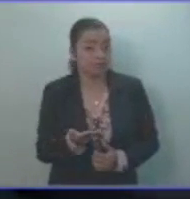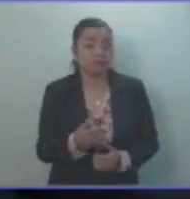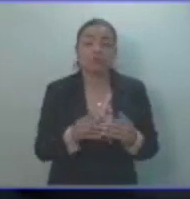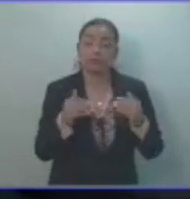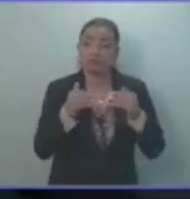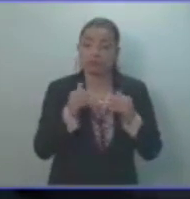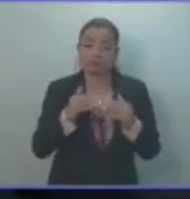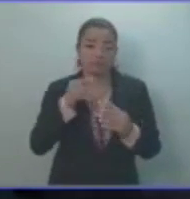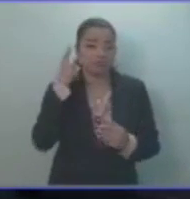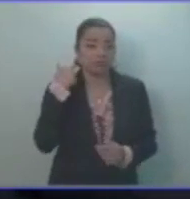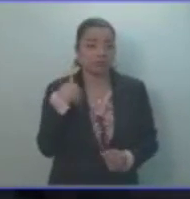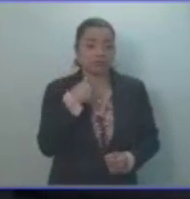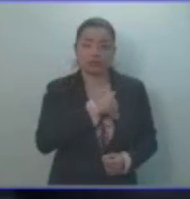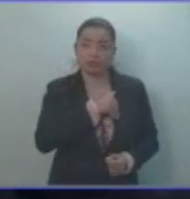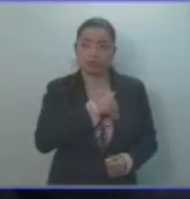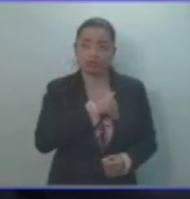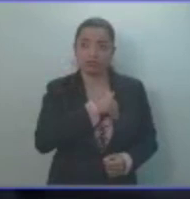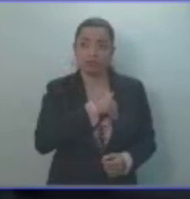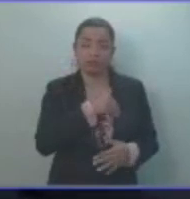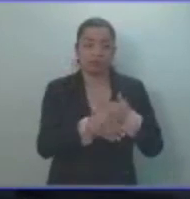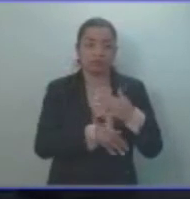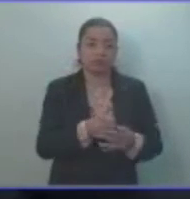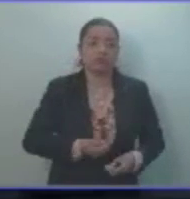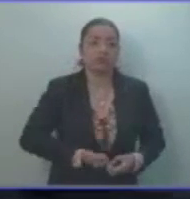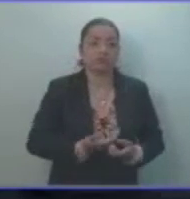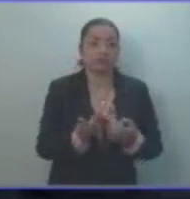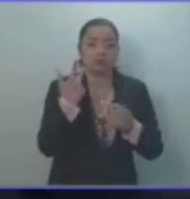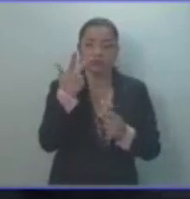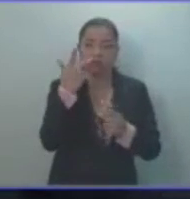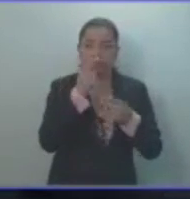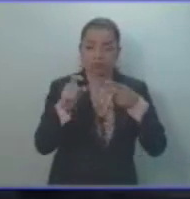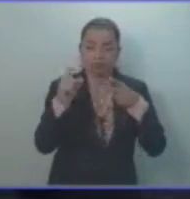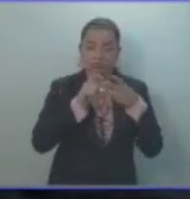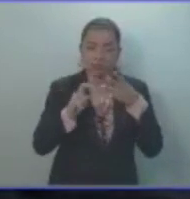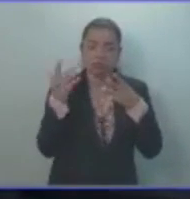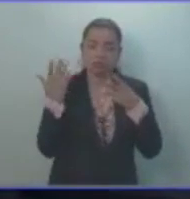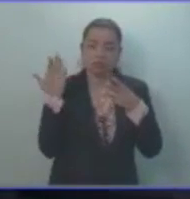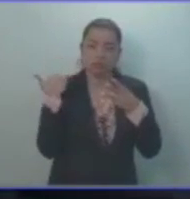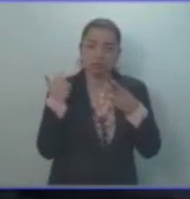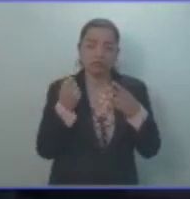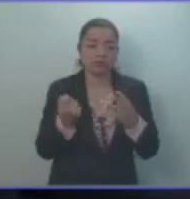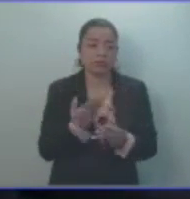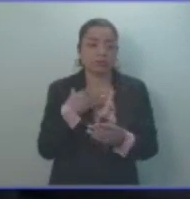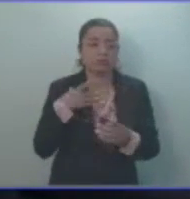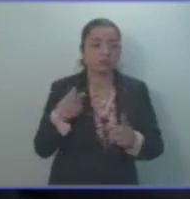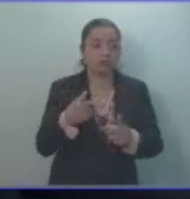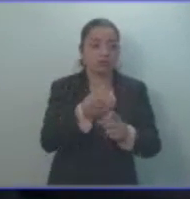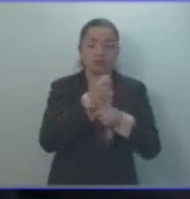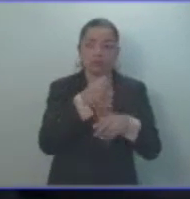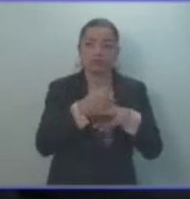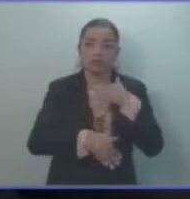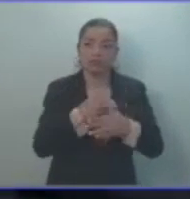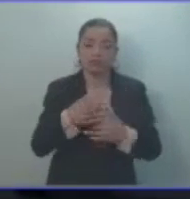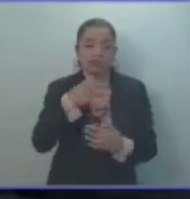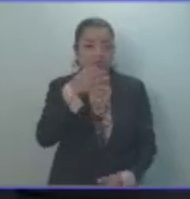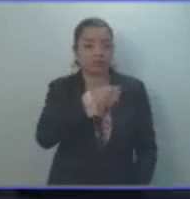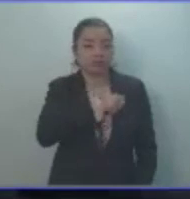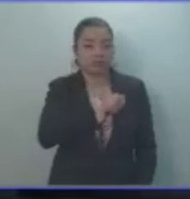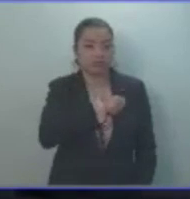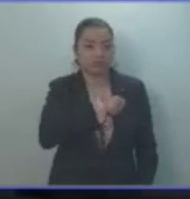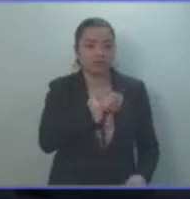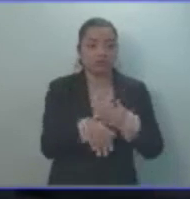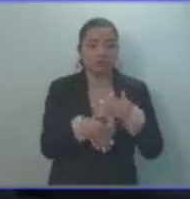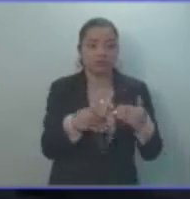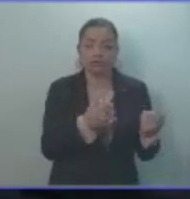También, ministro, escuchamos que mencionó que hace 3 semanas presentó las nuevas metas de la Ley de Responsabilidad Fiscal adaptadas